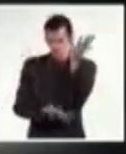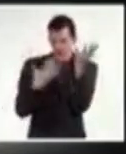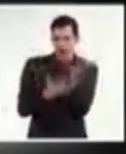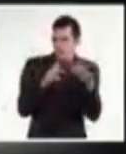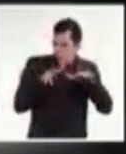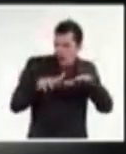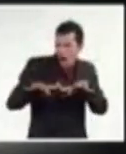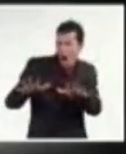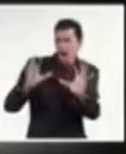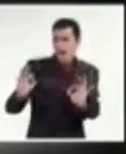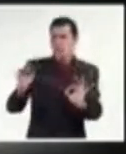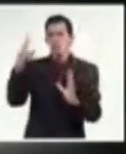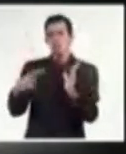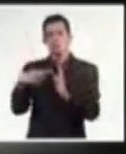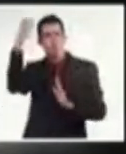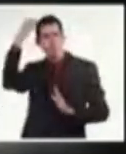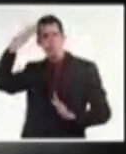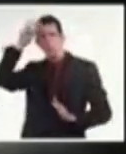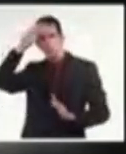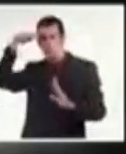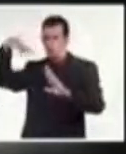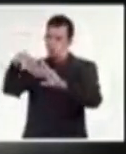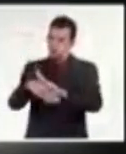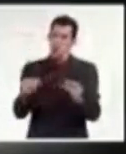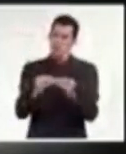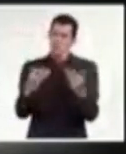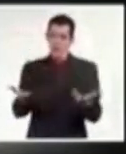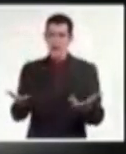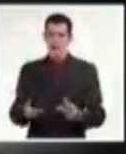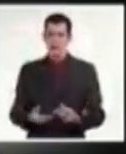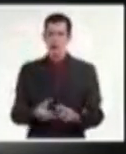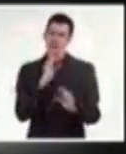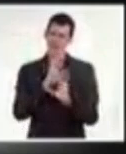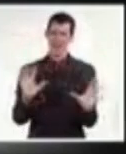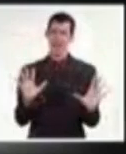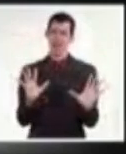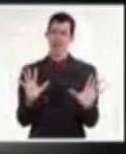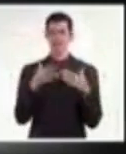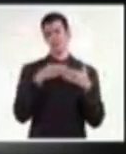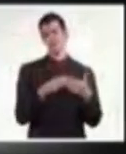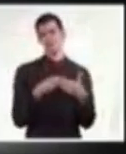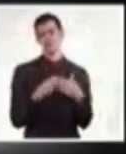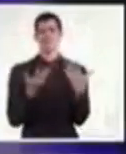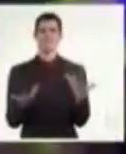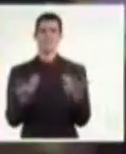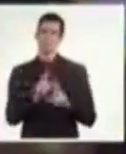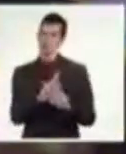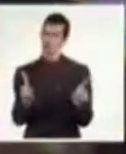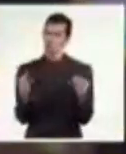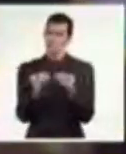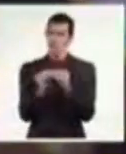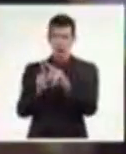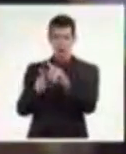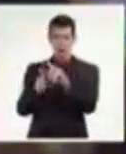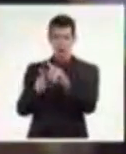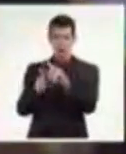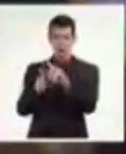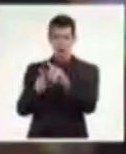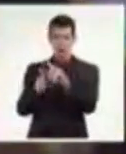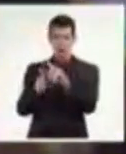hay forma alguna que no sea con violencia que se debilita. Claro está que Jorge